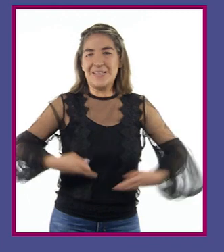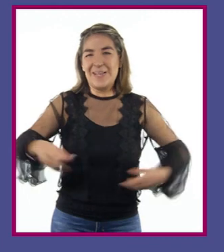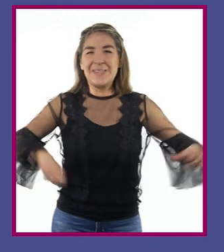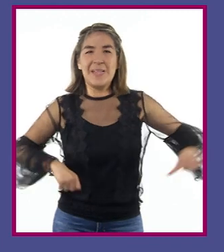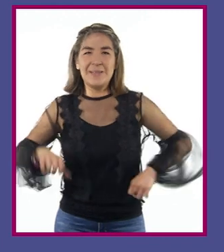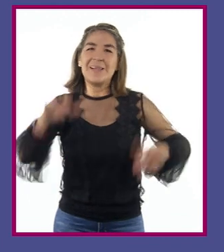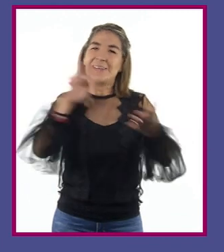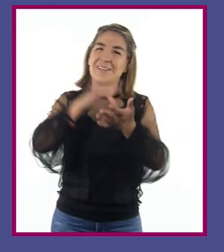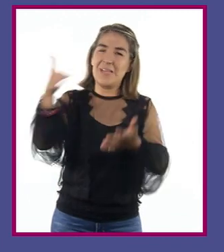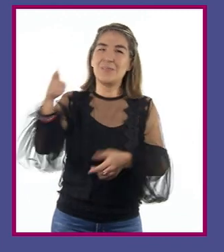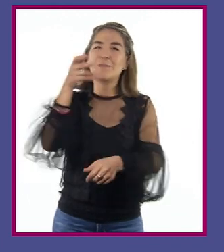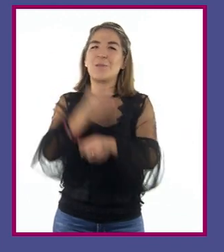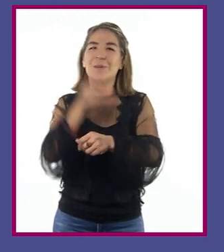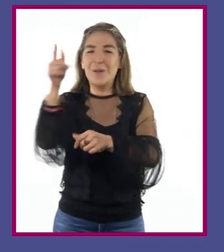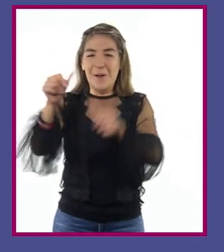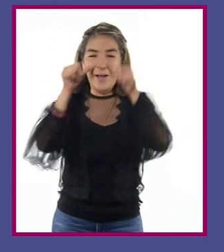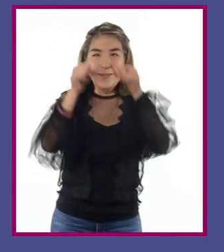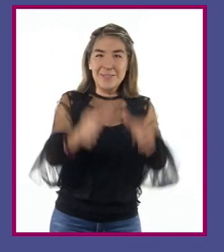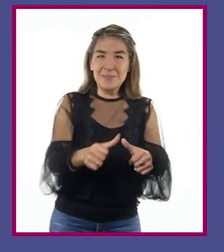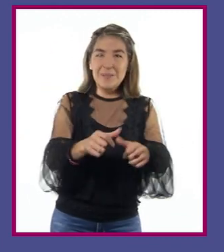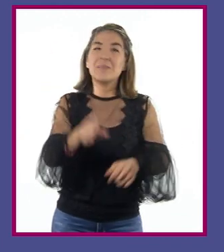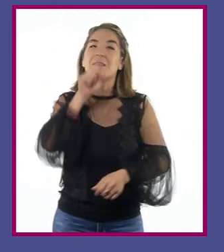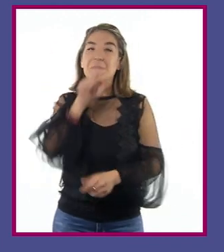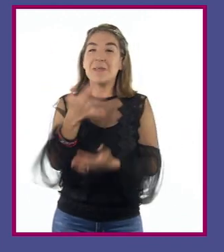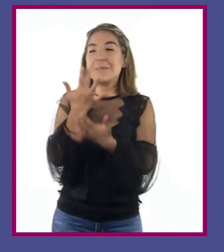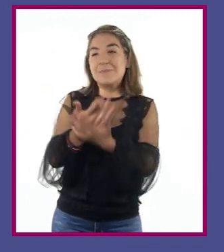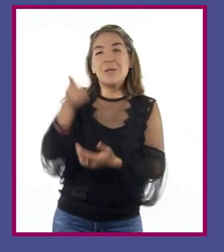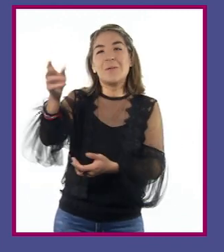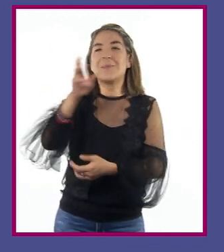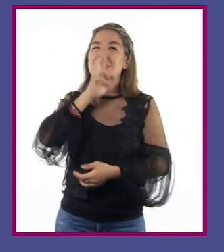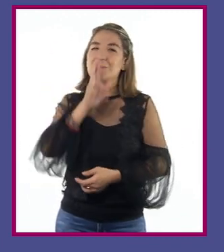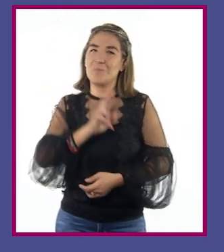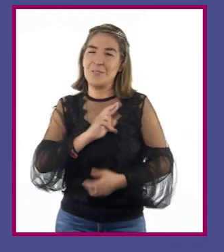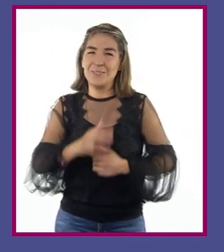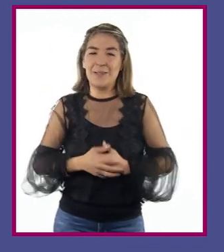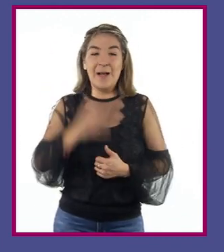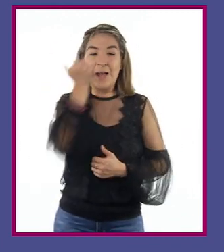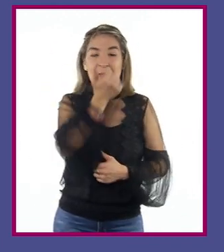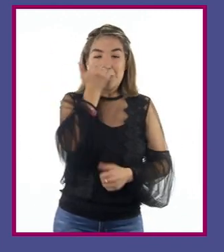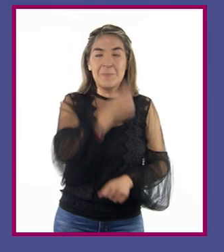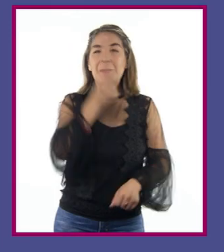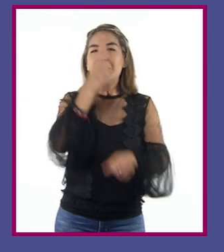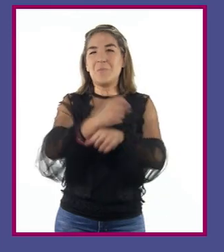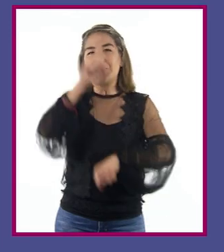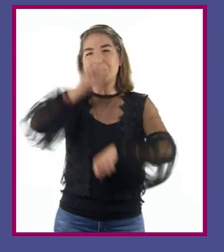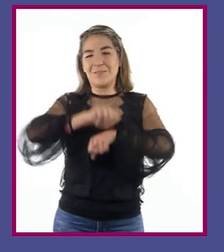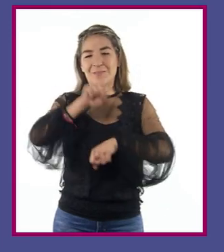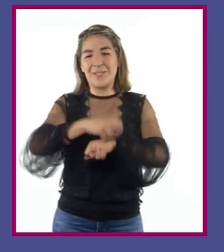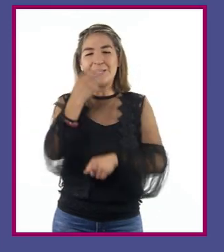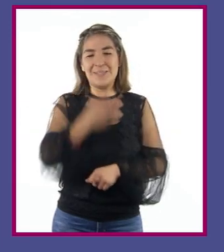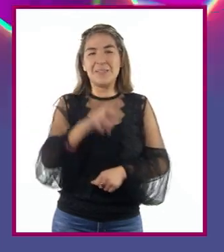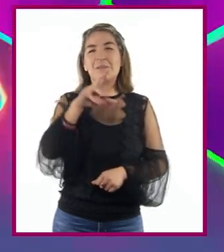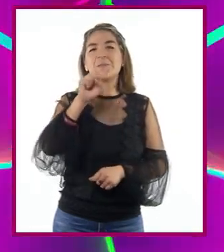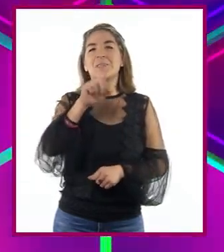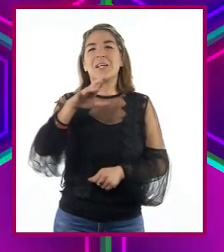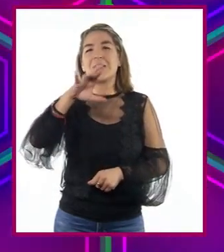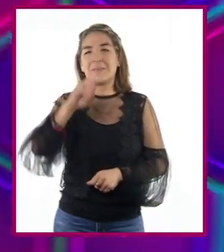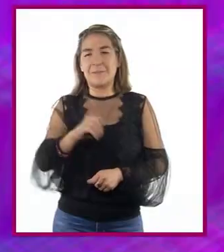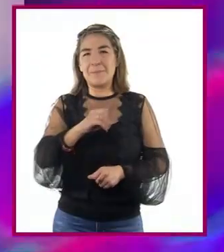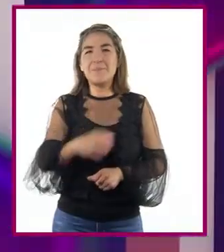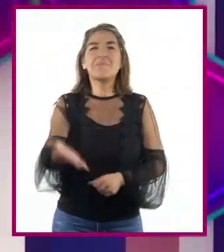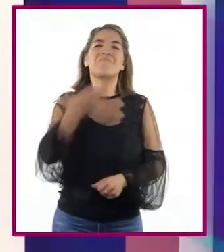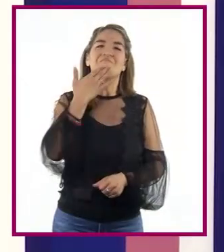de antemano su atención y quedamos a sus órdenes. Alumnos de primer grado, secundaria Rosario Castellanos.